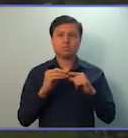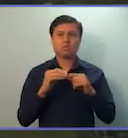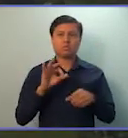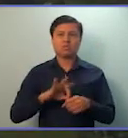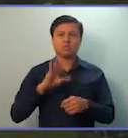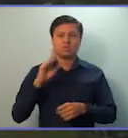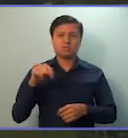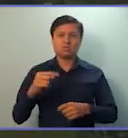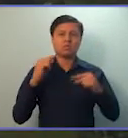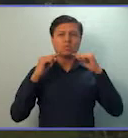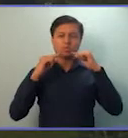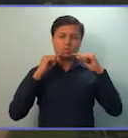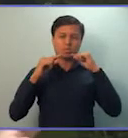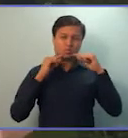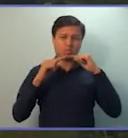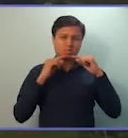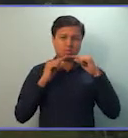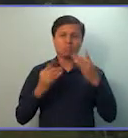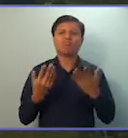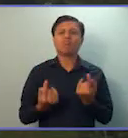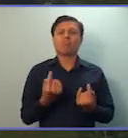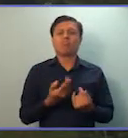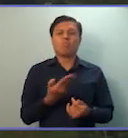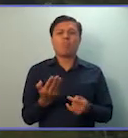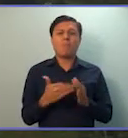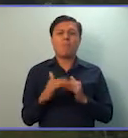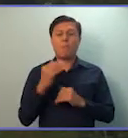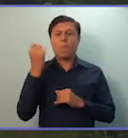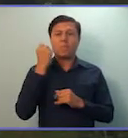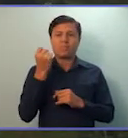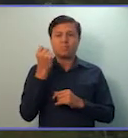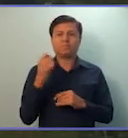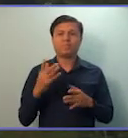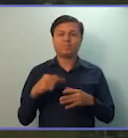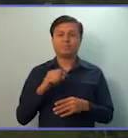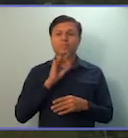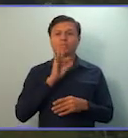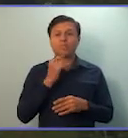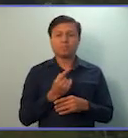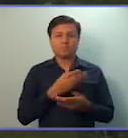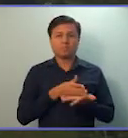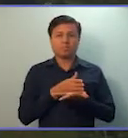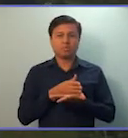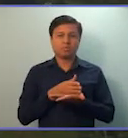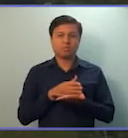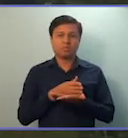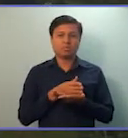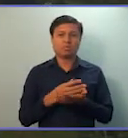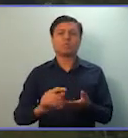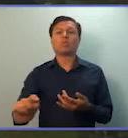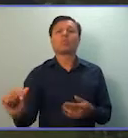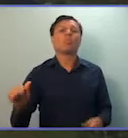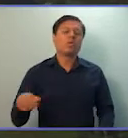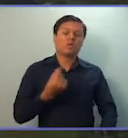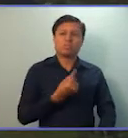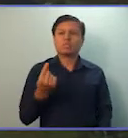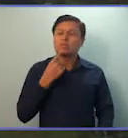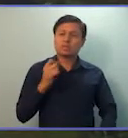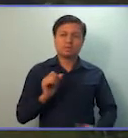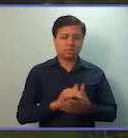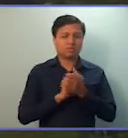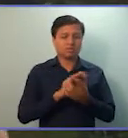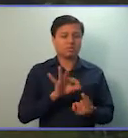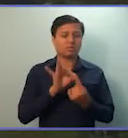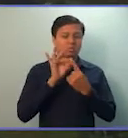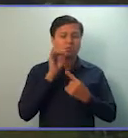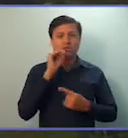elección de nuestras autoridades entonces qué cosa más importante es lo que yo participar como ciudadano cualquiera que salió sorteado para